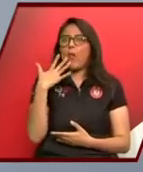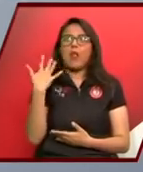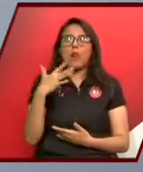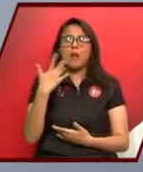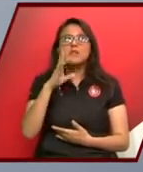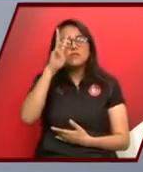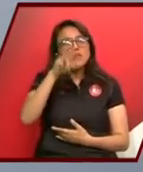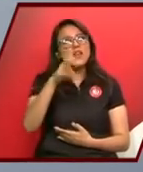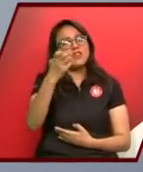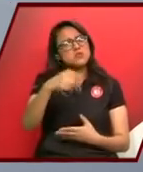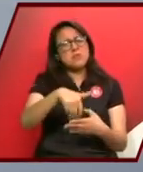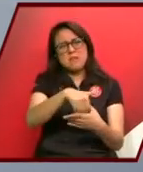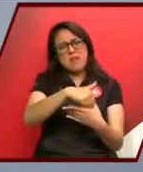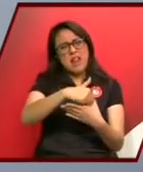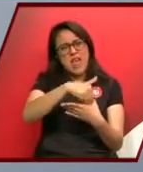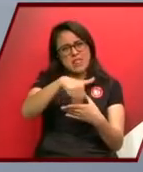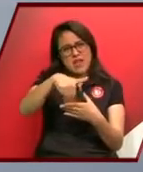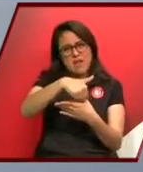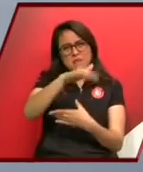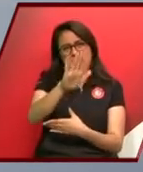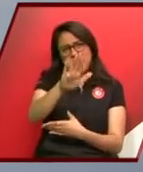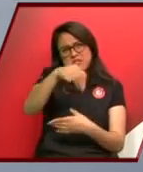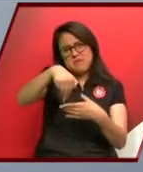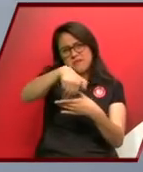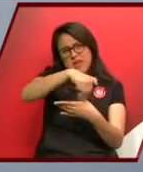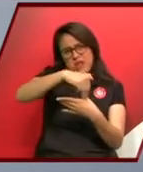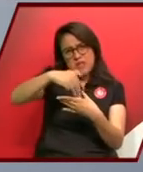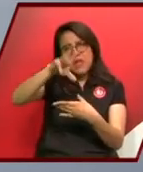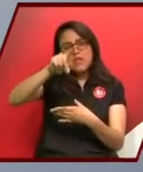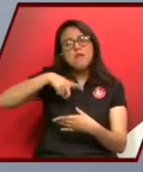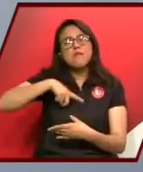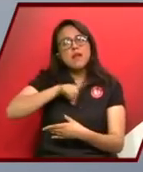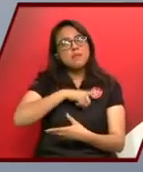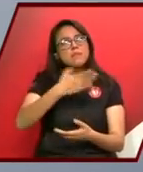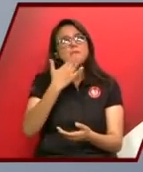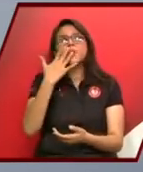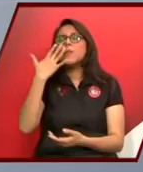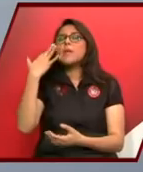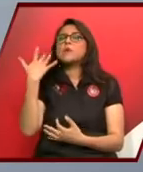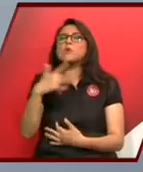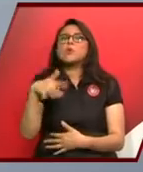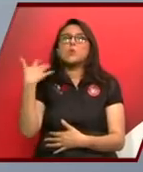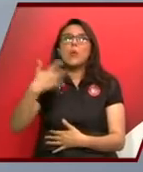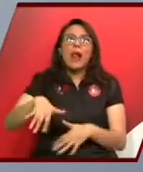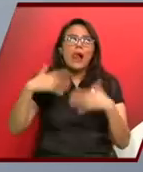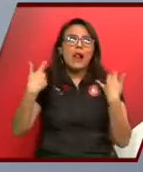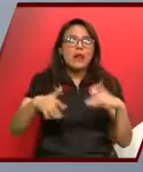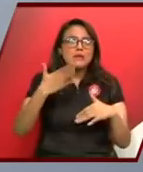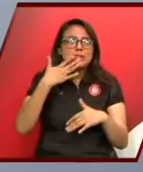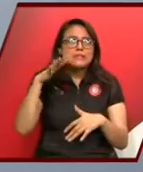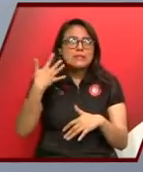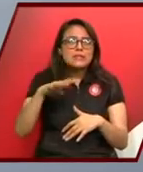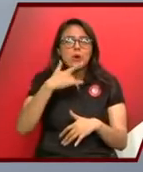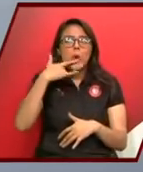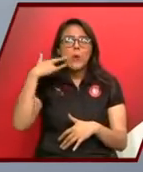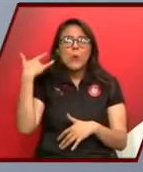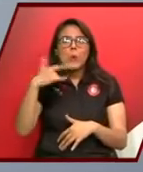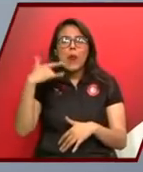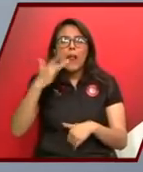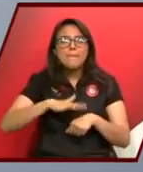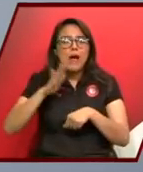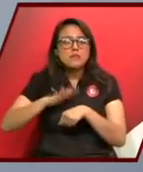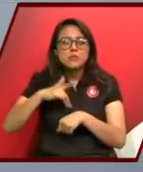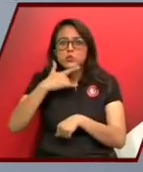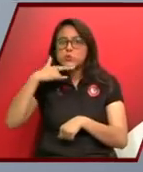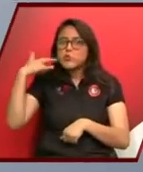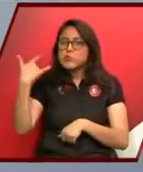Es correcto, definitivo. Las salsas tienen que picar. Así es. Y para de repente los tacos, tienes que decir, quiero otro. Y por alguna